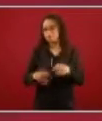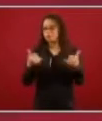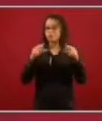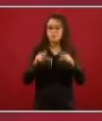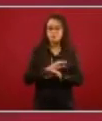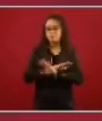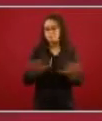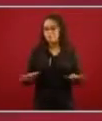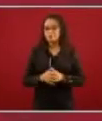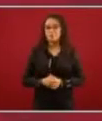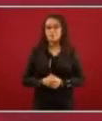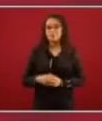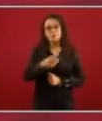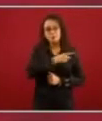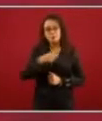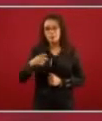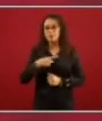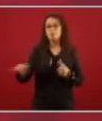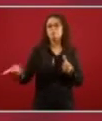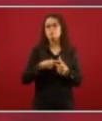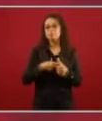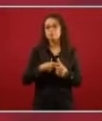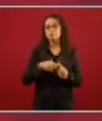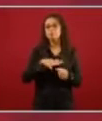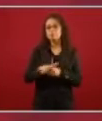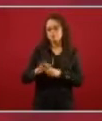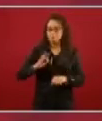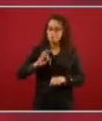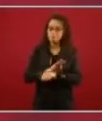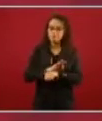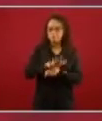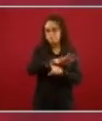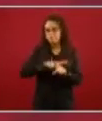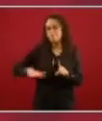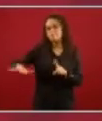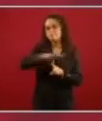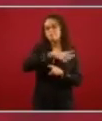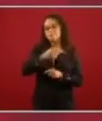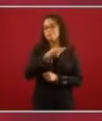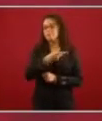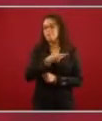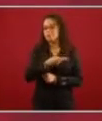Tenemos que proteger primero a los pobres.